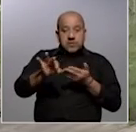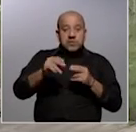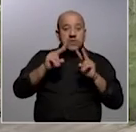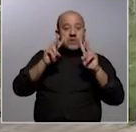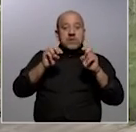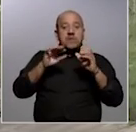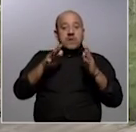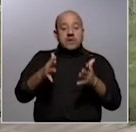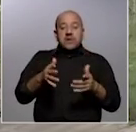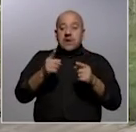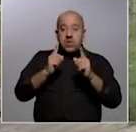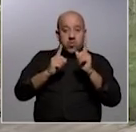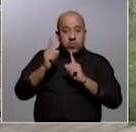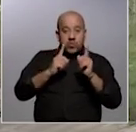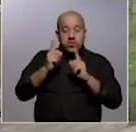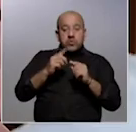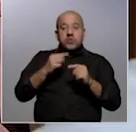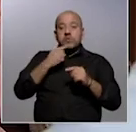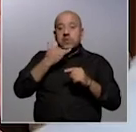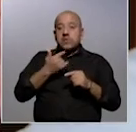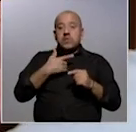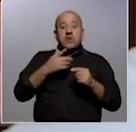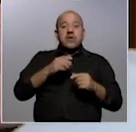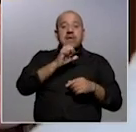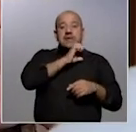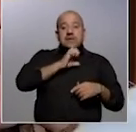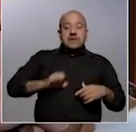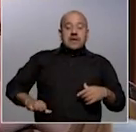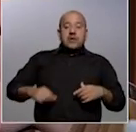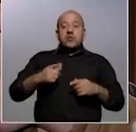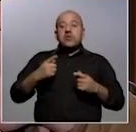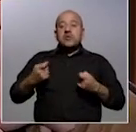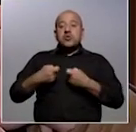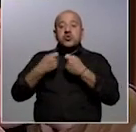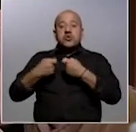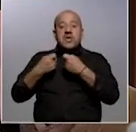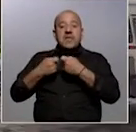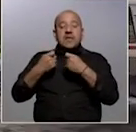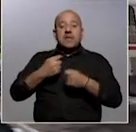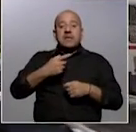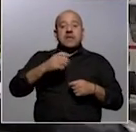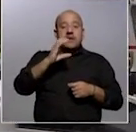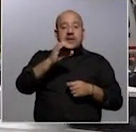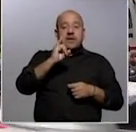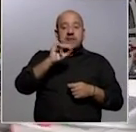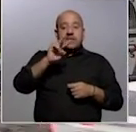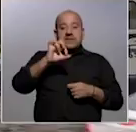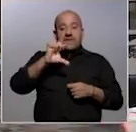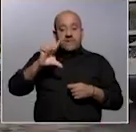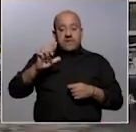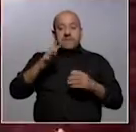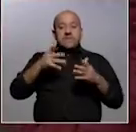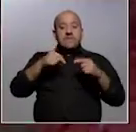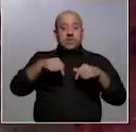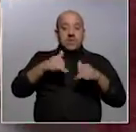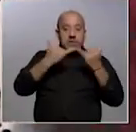algunos de los cuales fueron tratados por estado y sociedad civil en las varias actividades hoy realizadas por celebrarse el día mundial